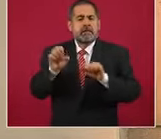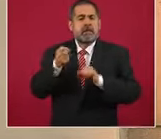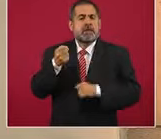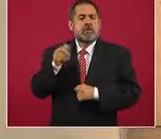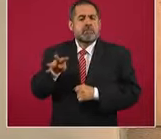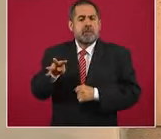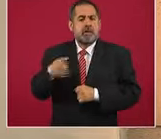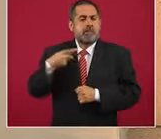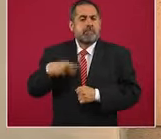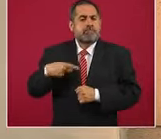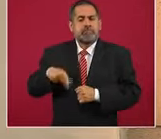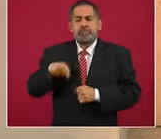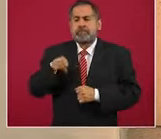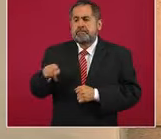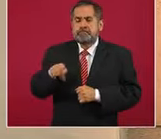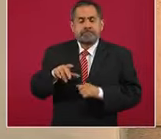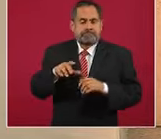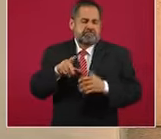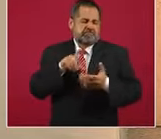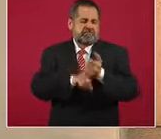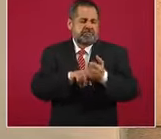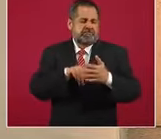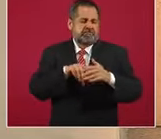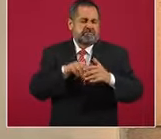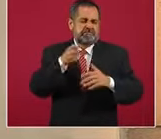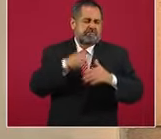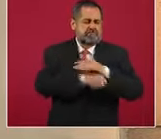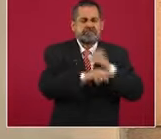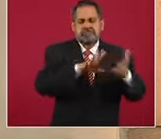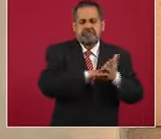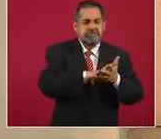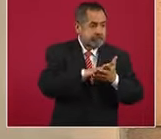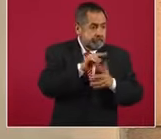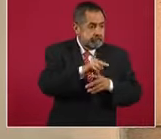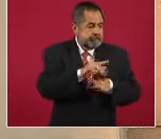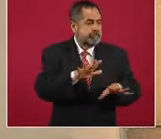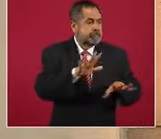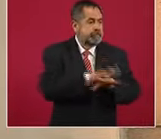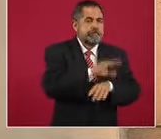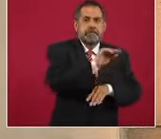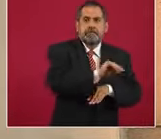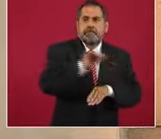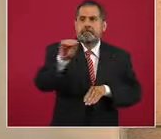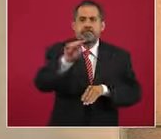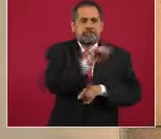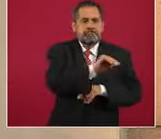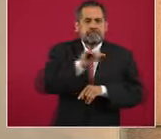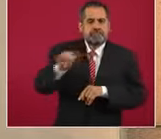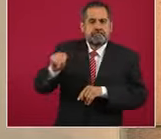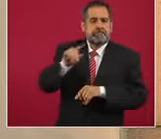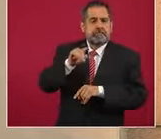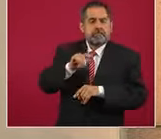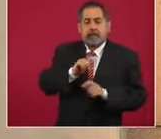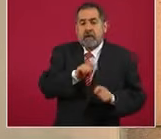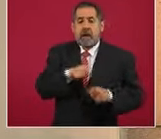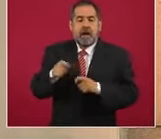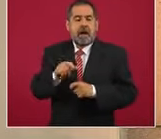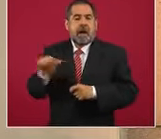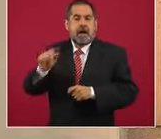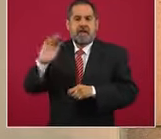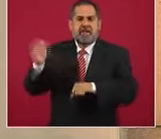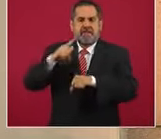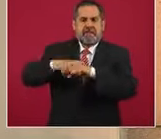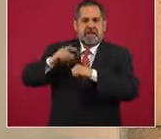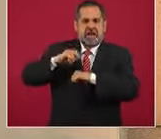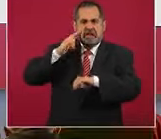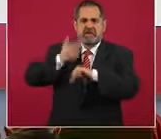3.619 personas privadas de la libertad a centros federales de readaptación social, lo cual